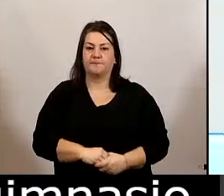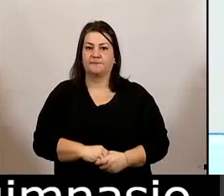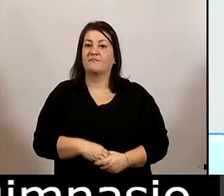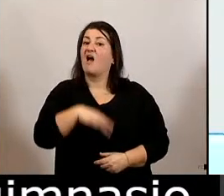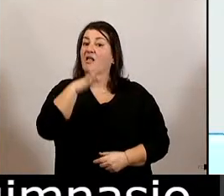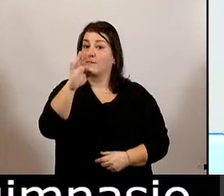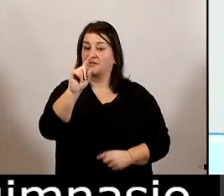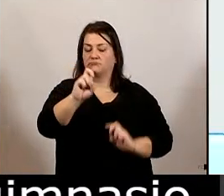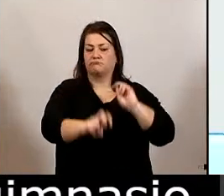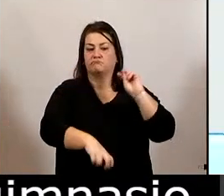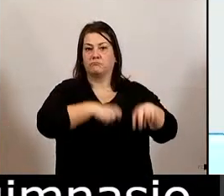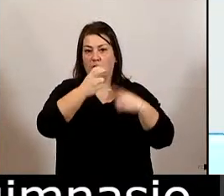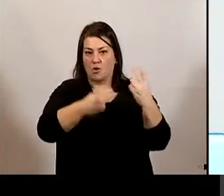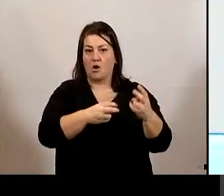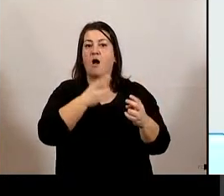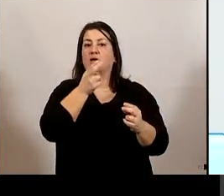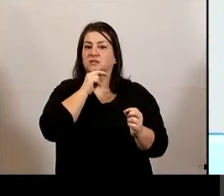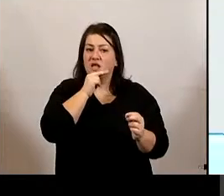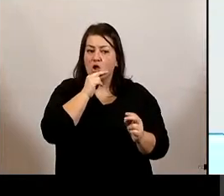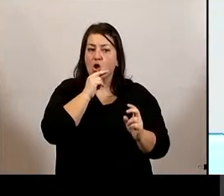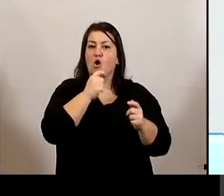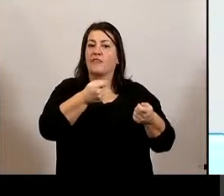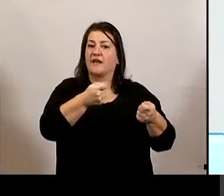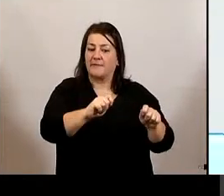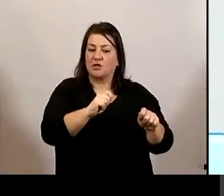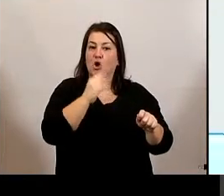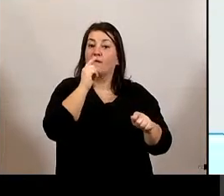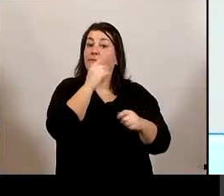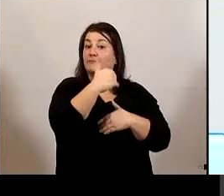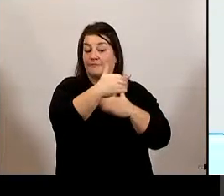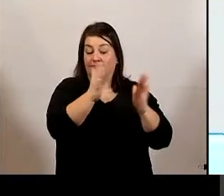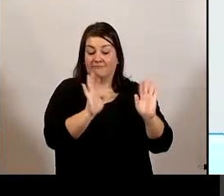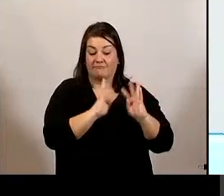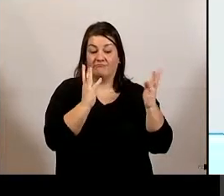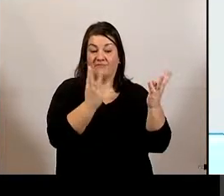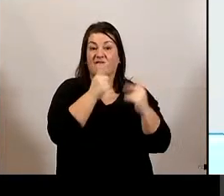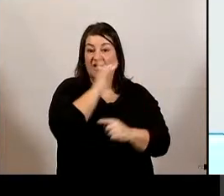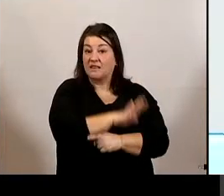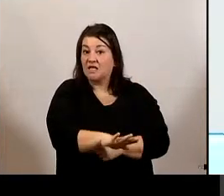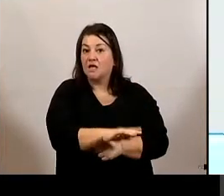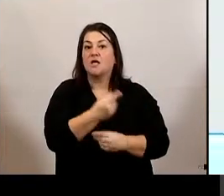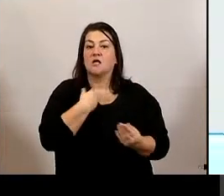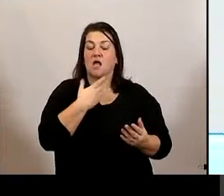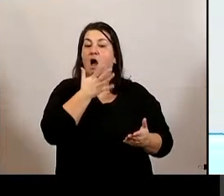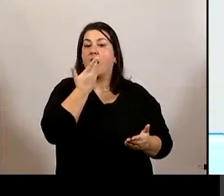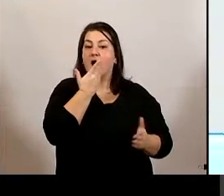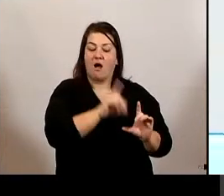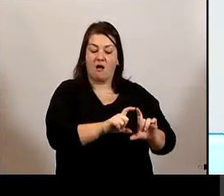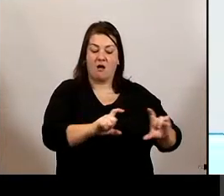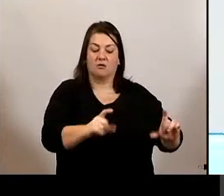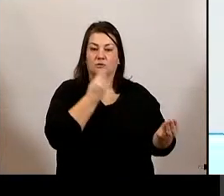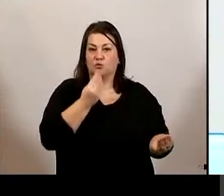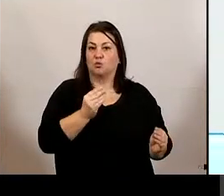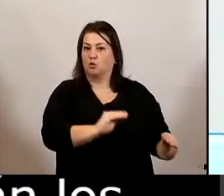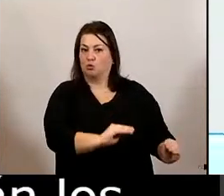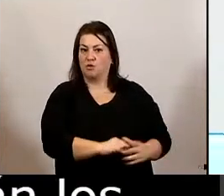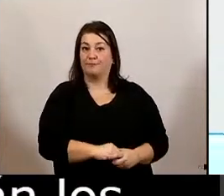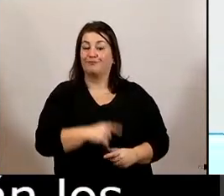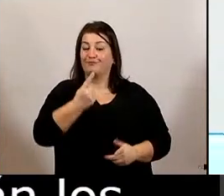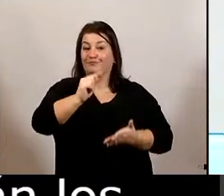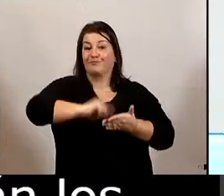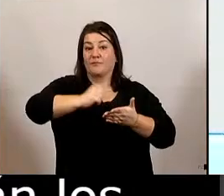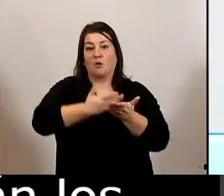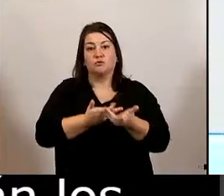Además, se reformarán los aseos, se instalará un cerramiento en el patio infantil y se sustituirán los radiadores. Hemos autorizado la